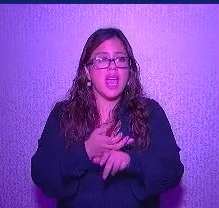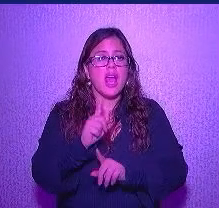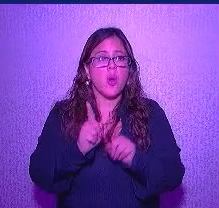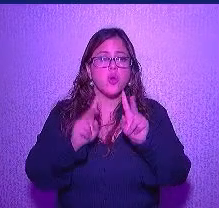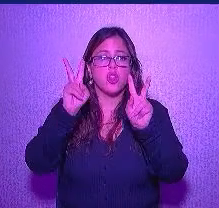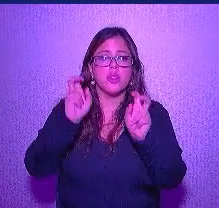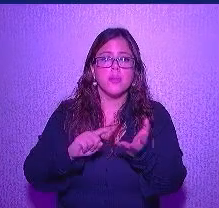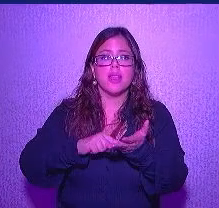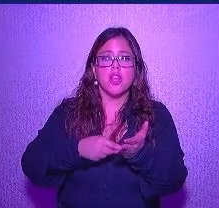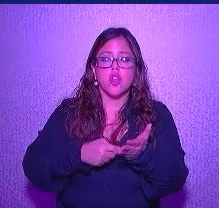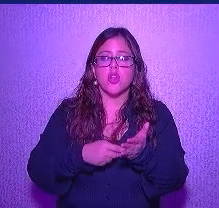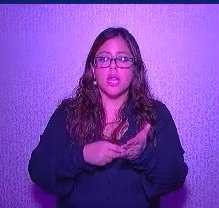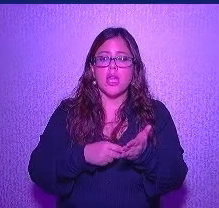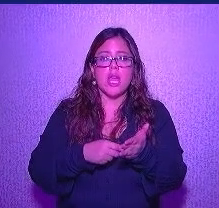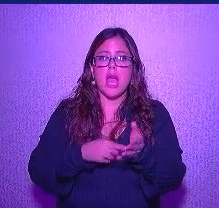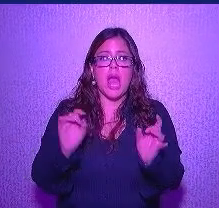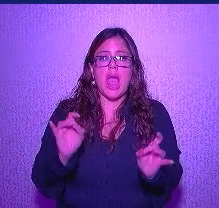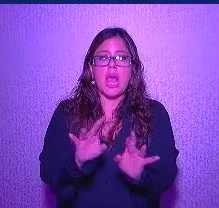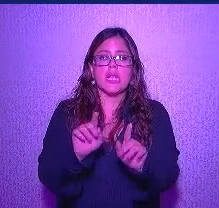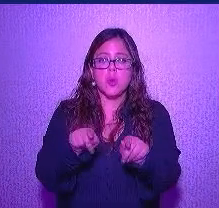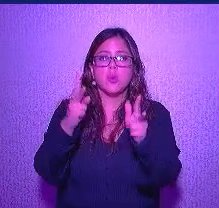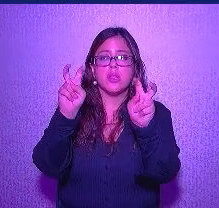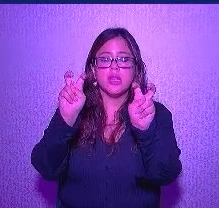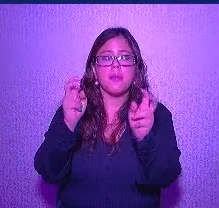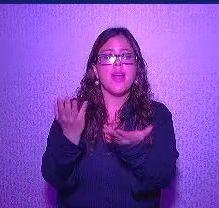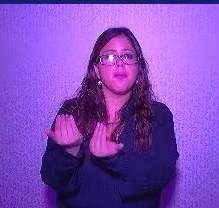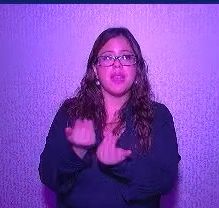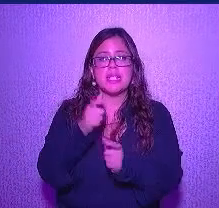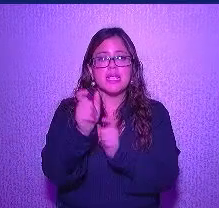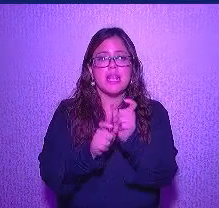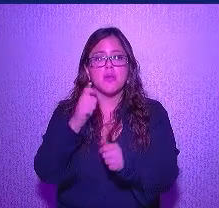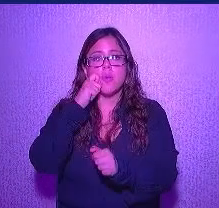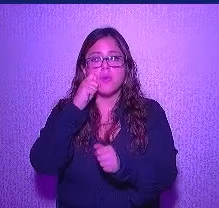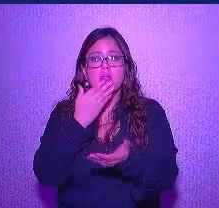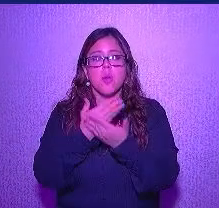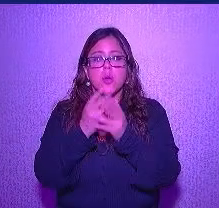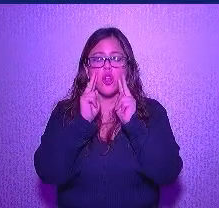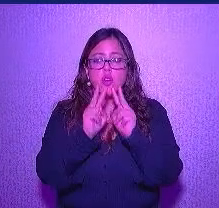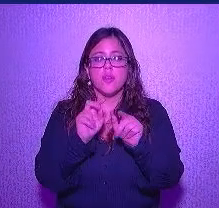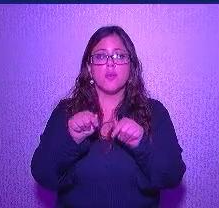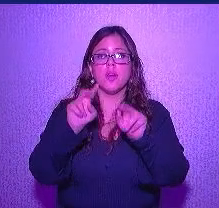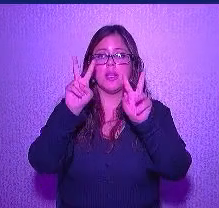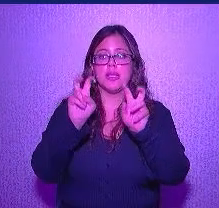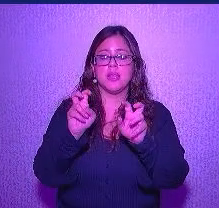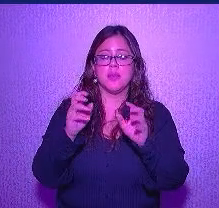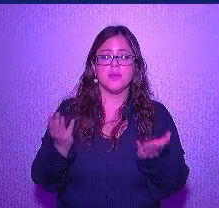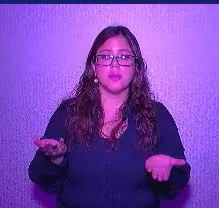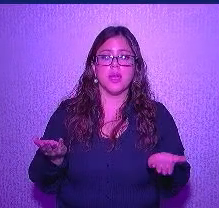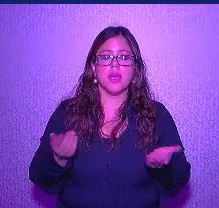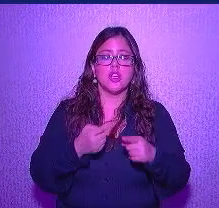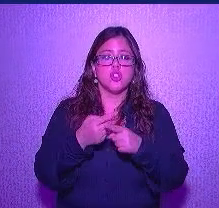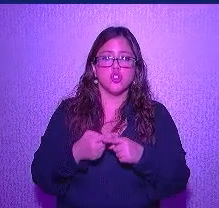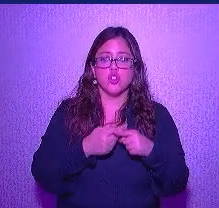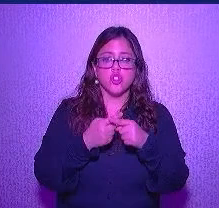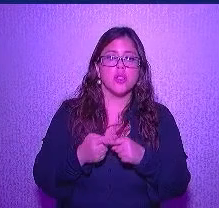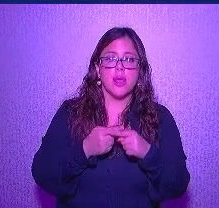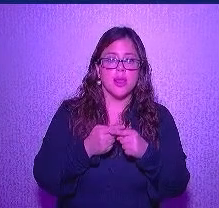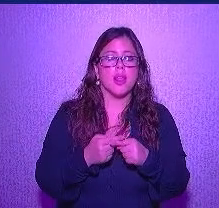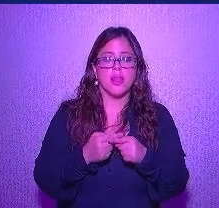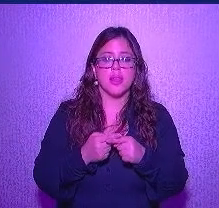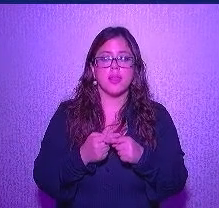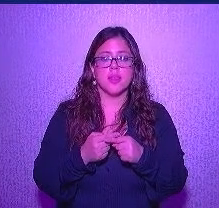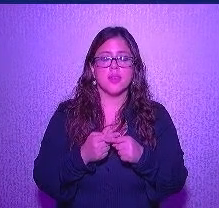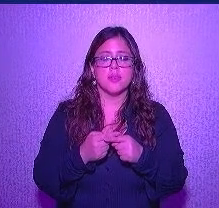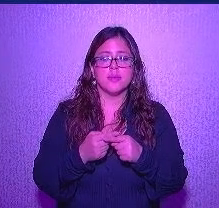queda sobre la mesa que es una expectativa humana y cuando lo observamos desde un punto de vista de una sociedad que está determinada